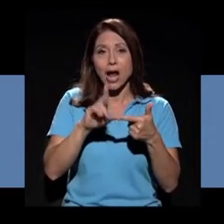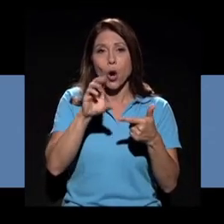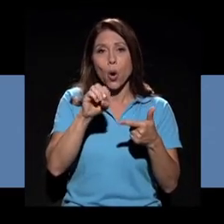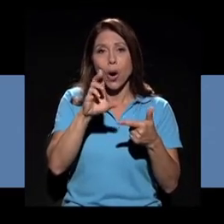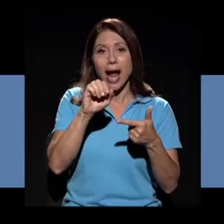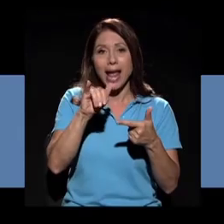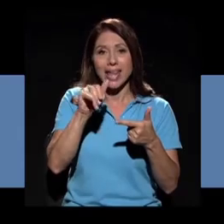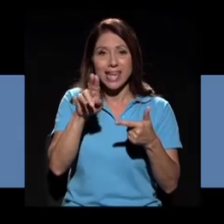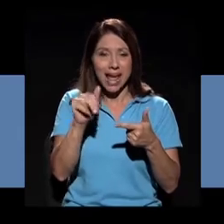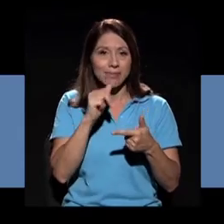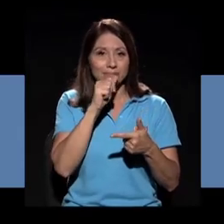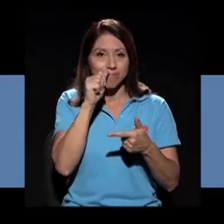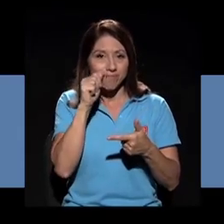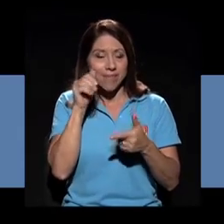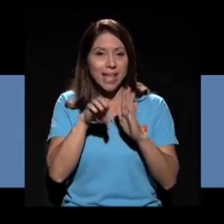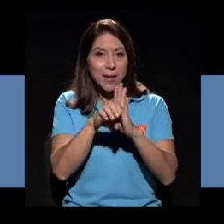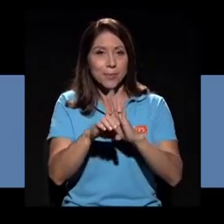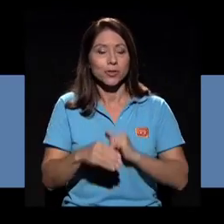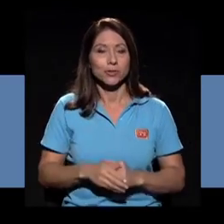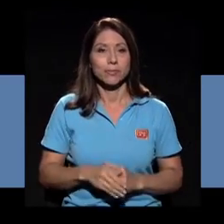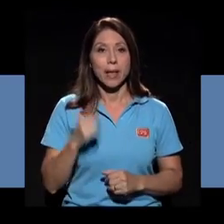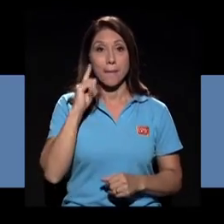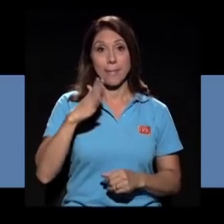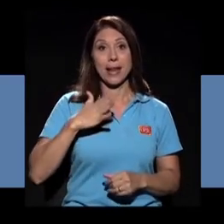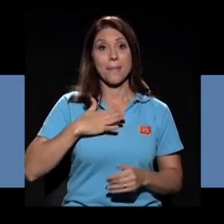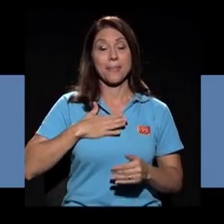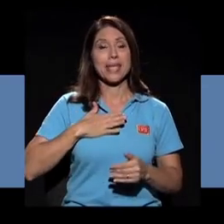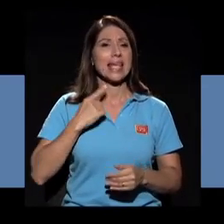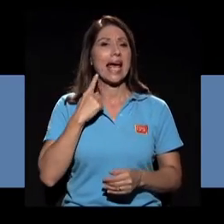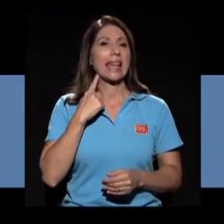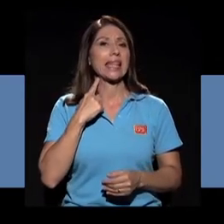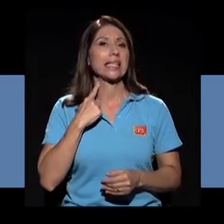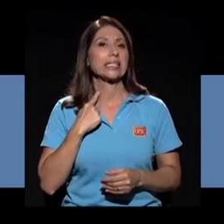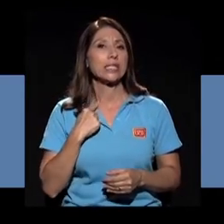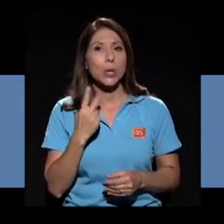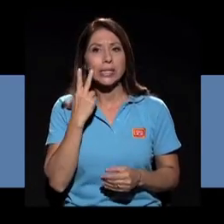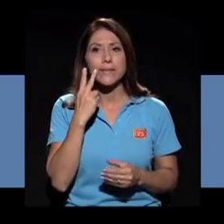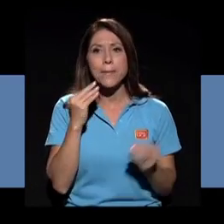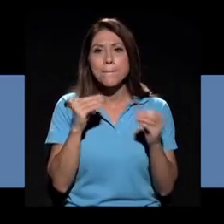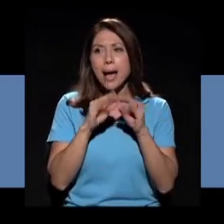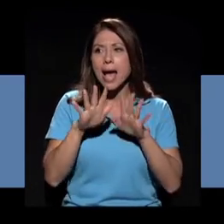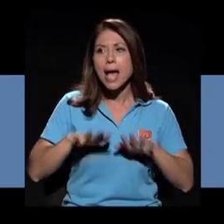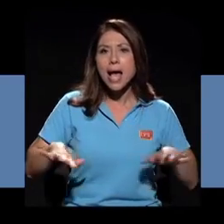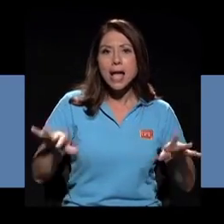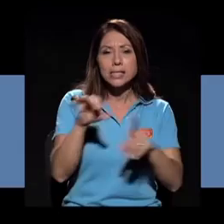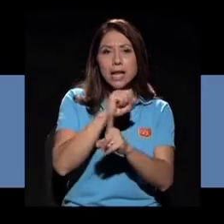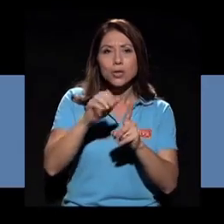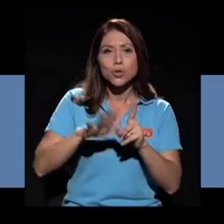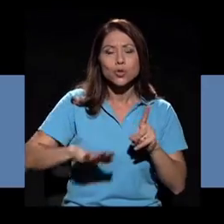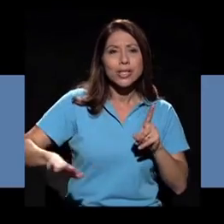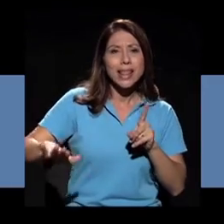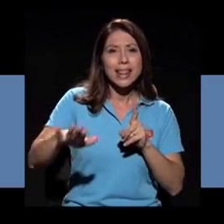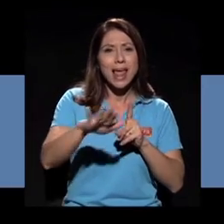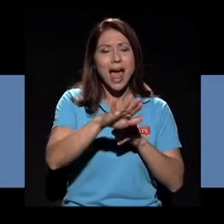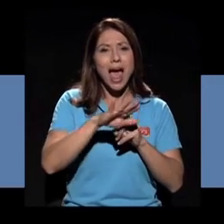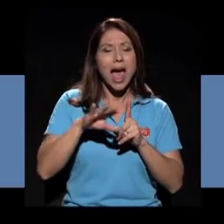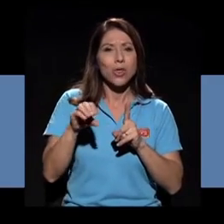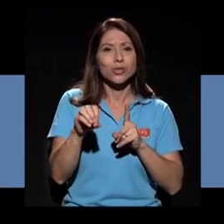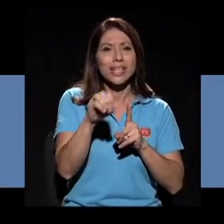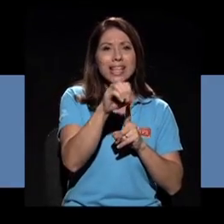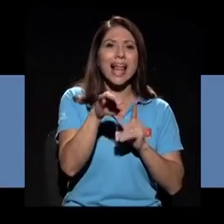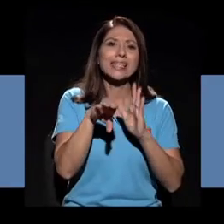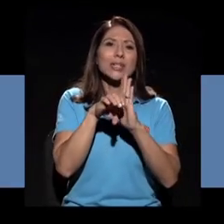otros ejemplos. Para mí la adicción como más evidente, por lo menos en la sociedad occidental, es como a la grasa en